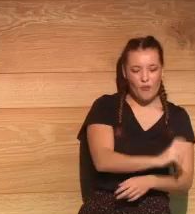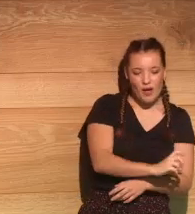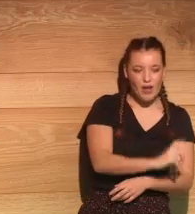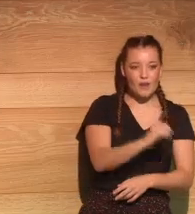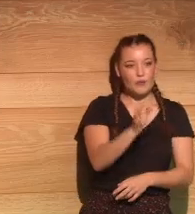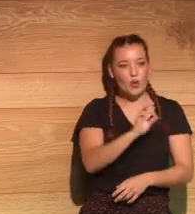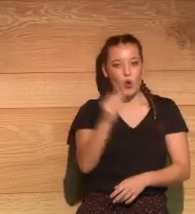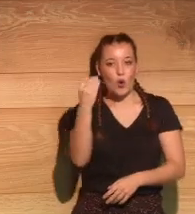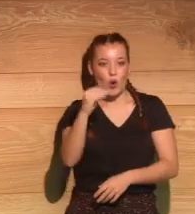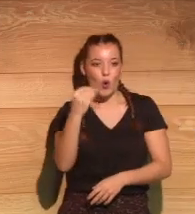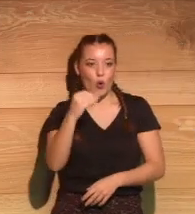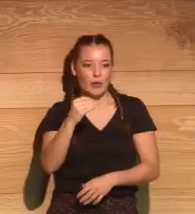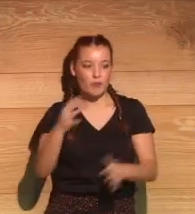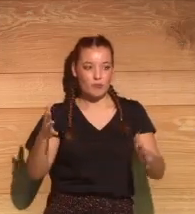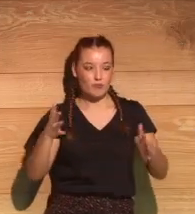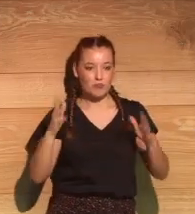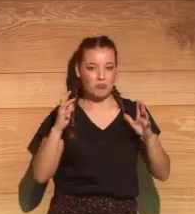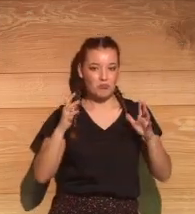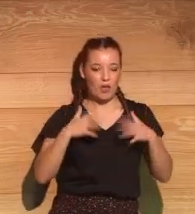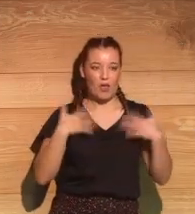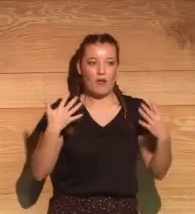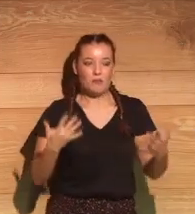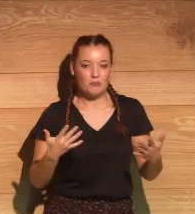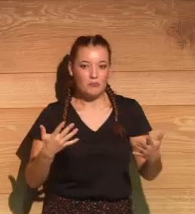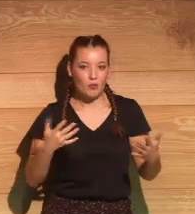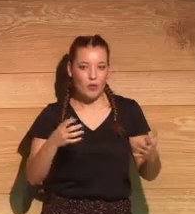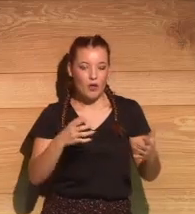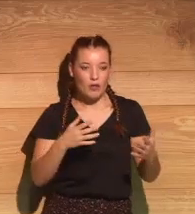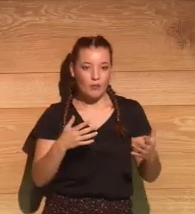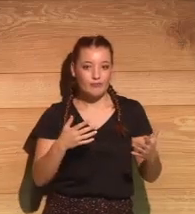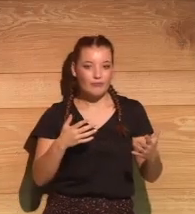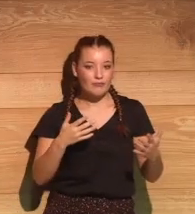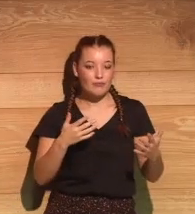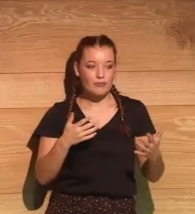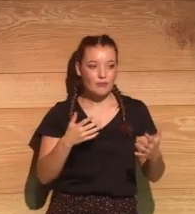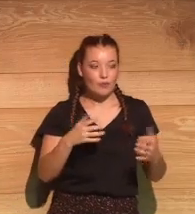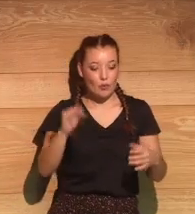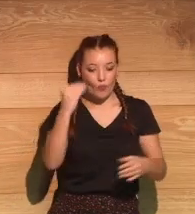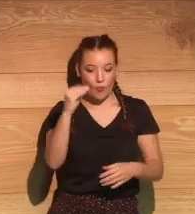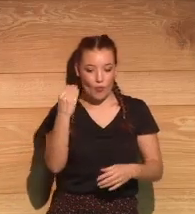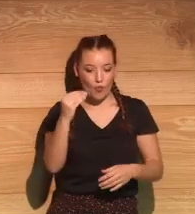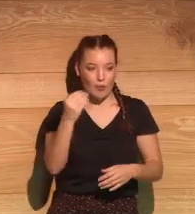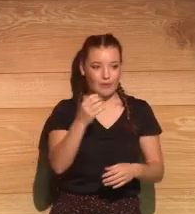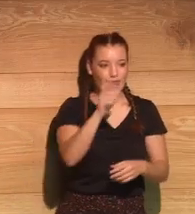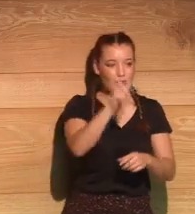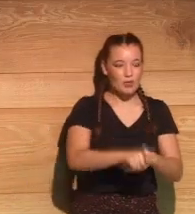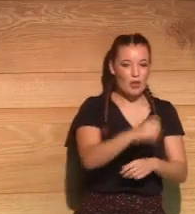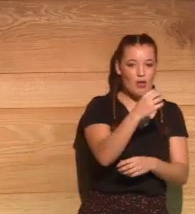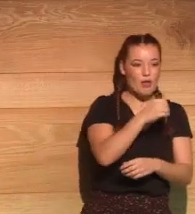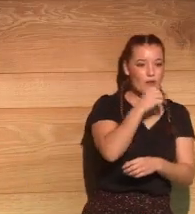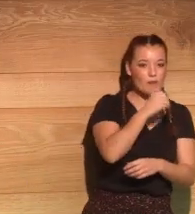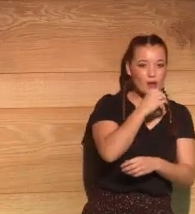resueltos, aventurados, este tipo de cosas, ¿no? Es decir, los jóvenes lanzan juicios sobre los viejos como si ellos no fueran a ser mortales.